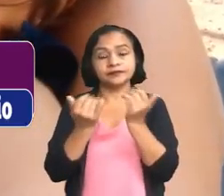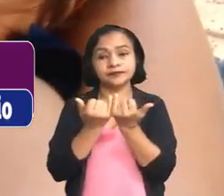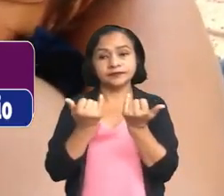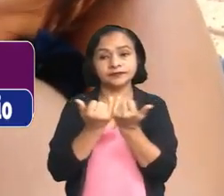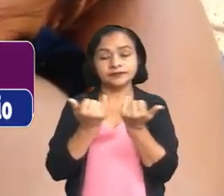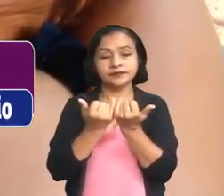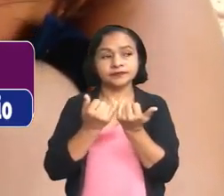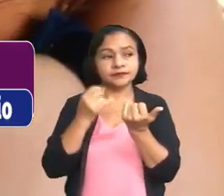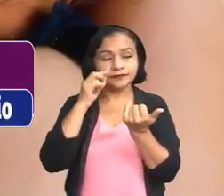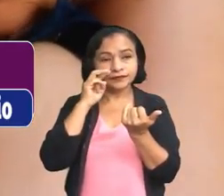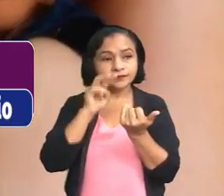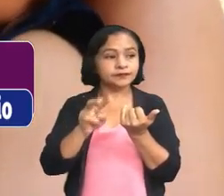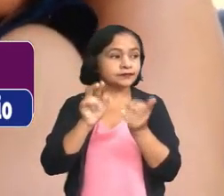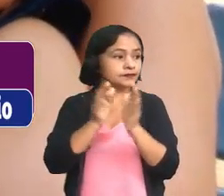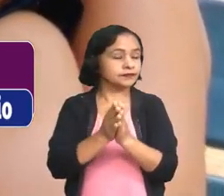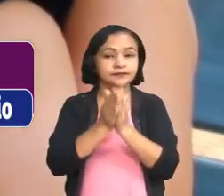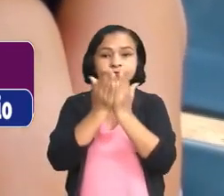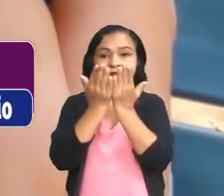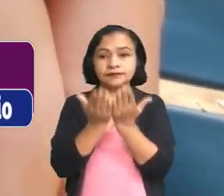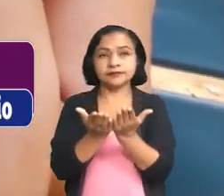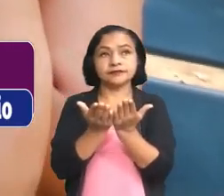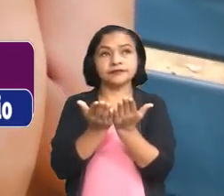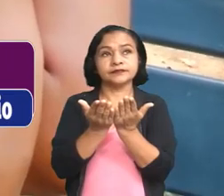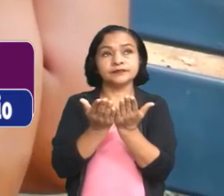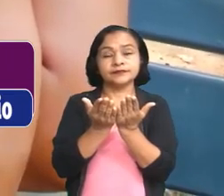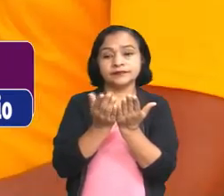En este libro se recogen